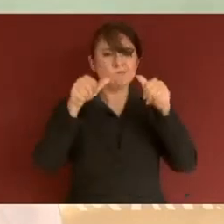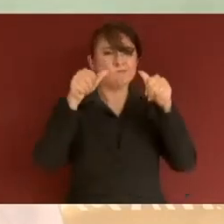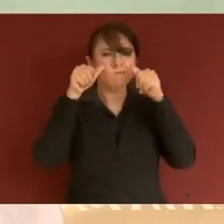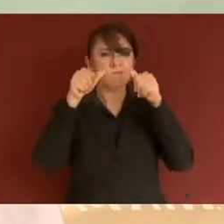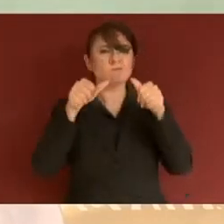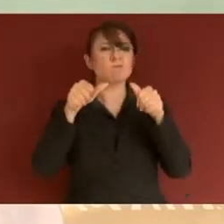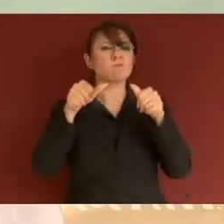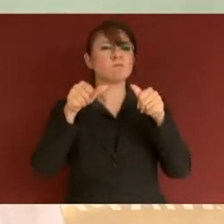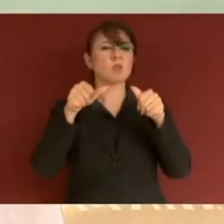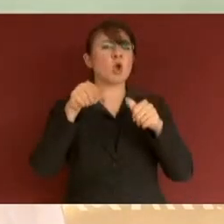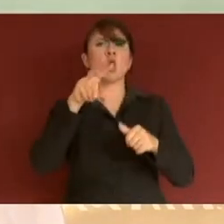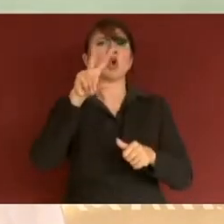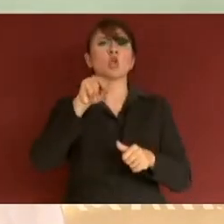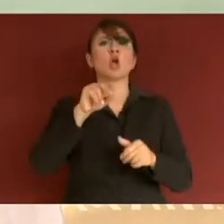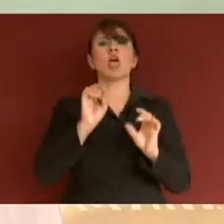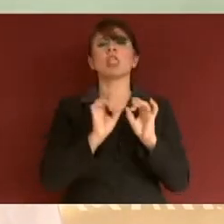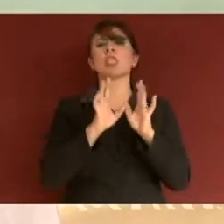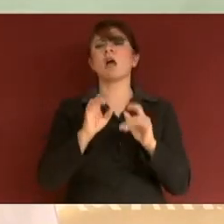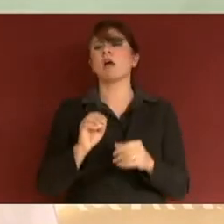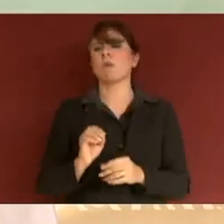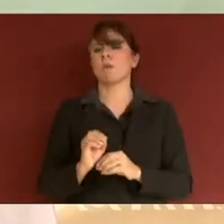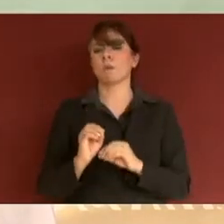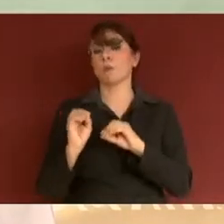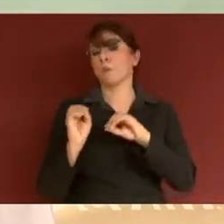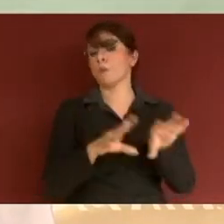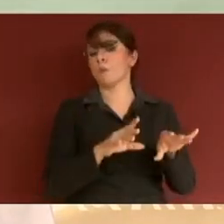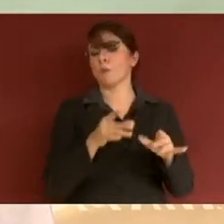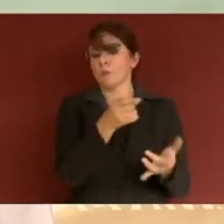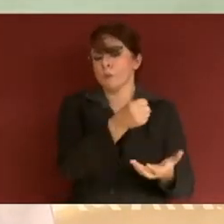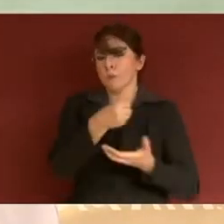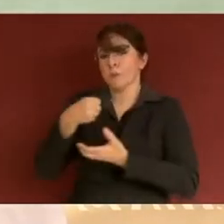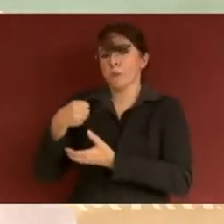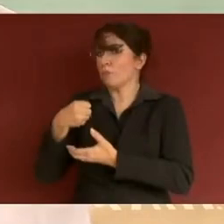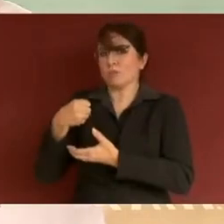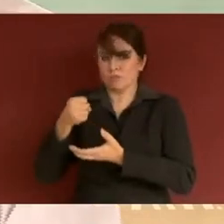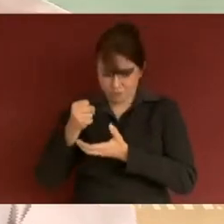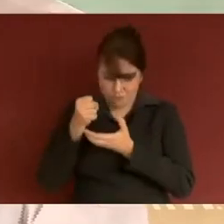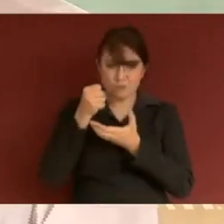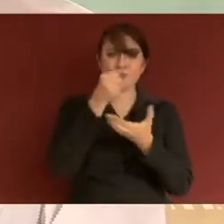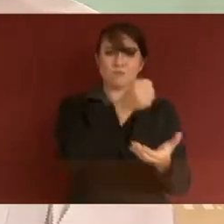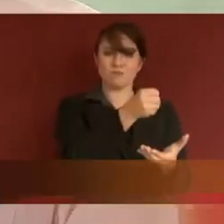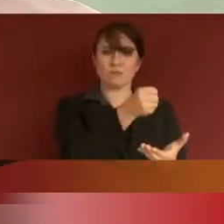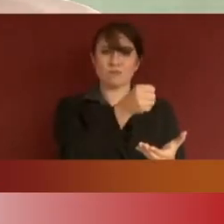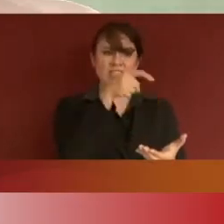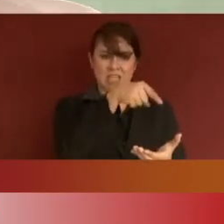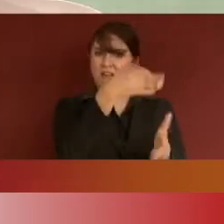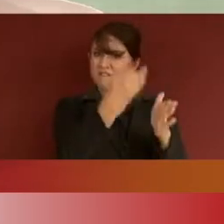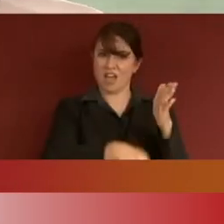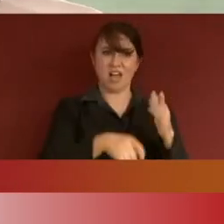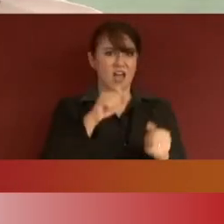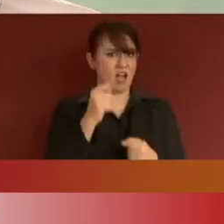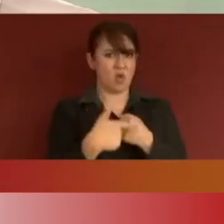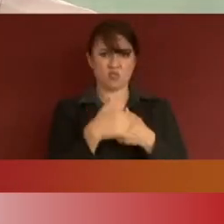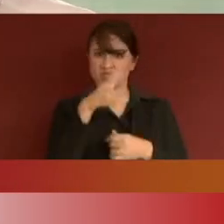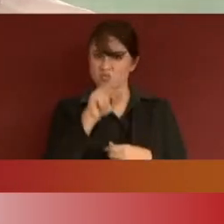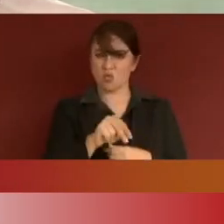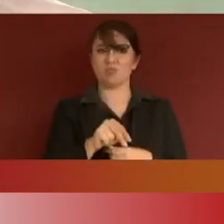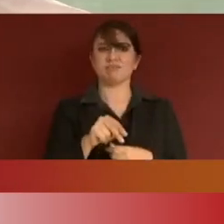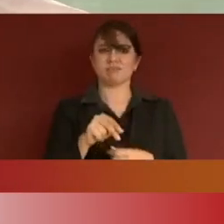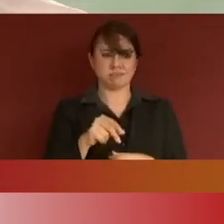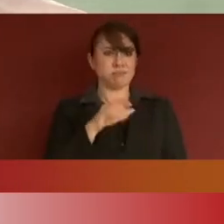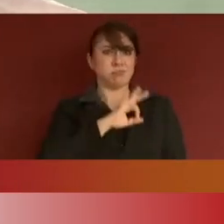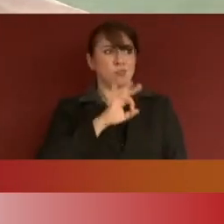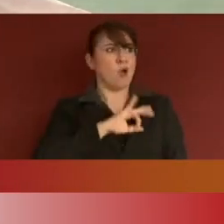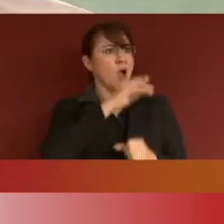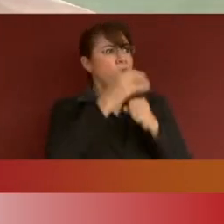no le falte el presupuesto y se pueda concluir esta obra